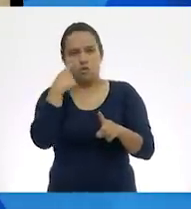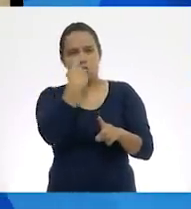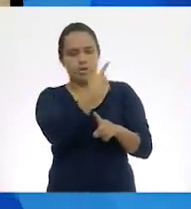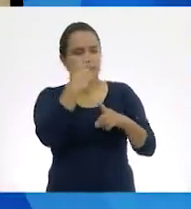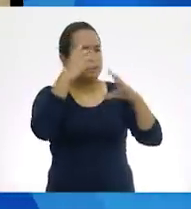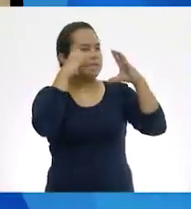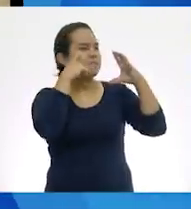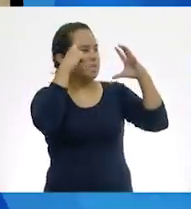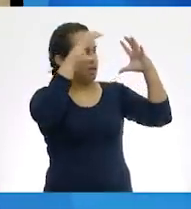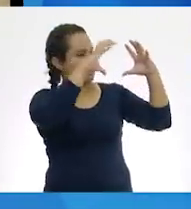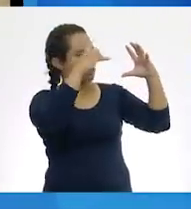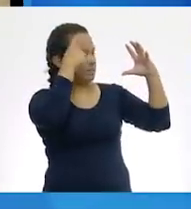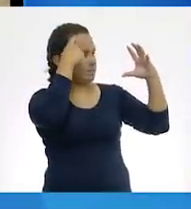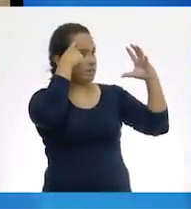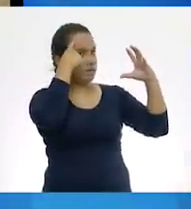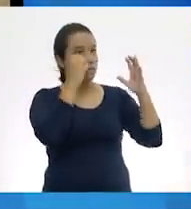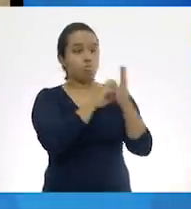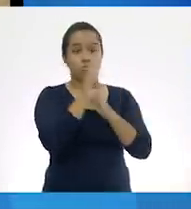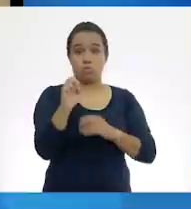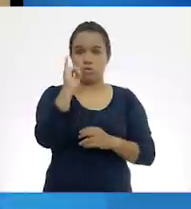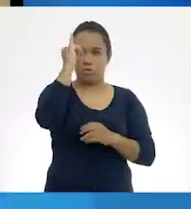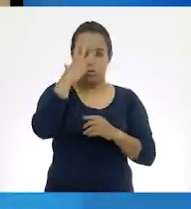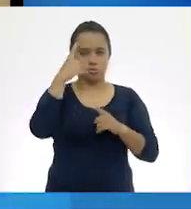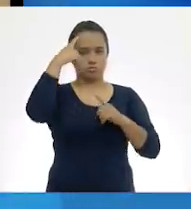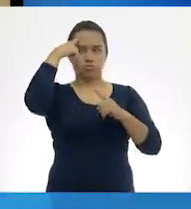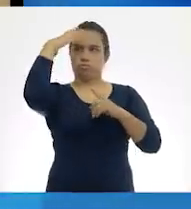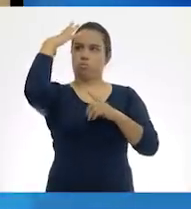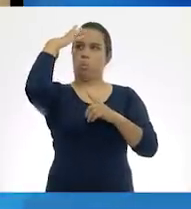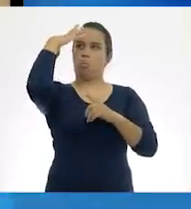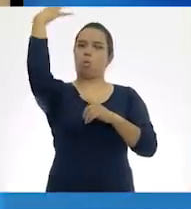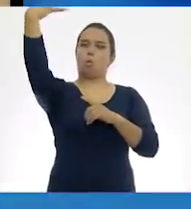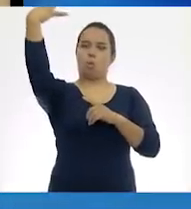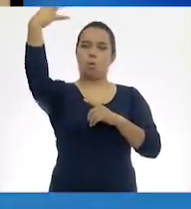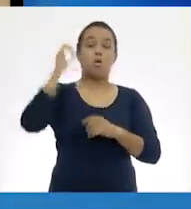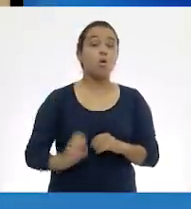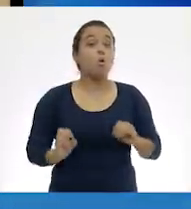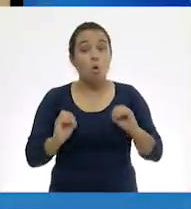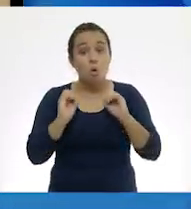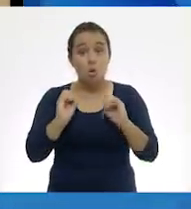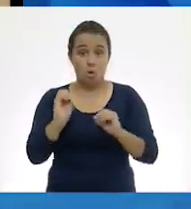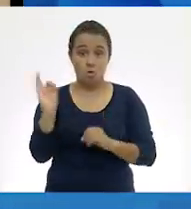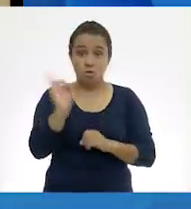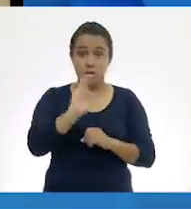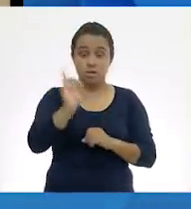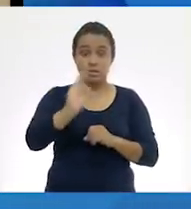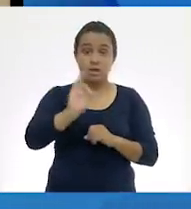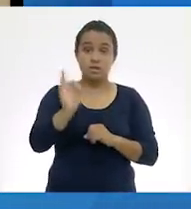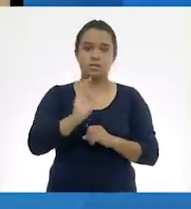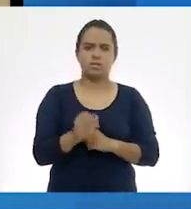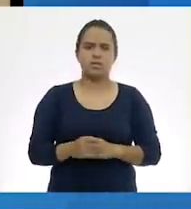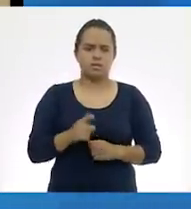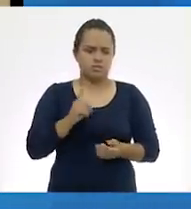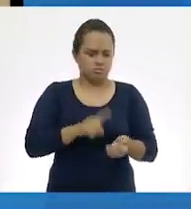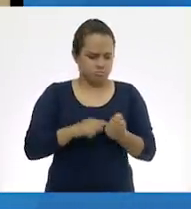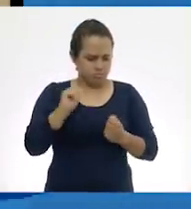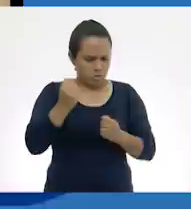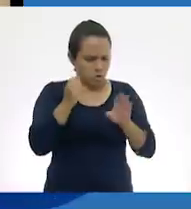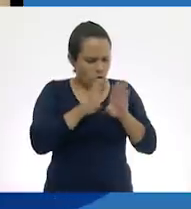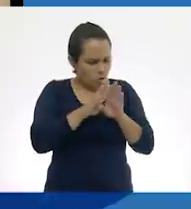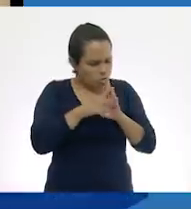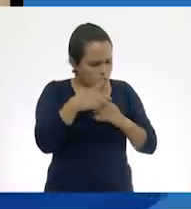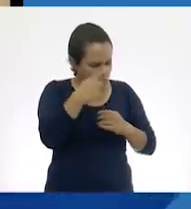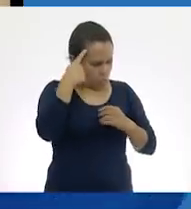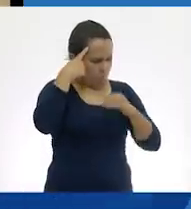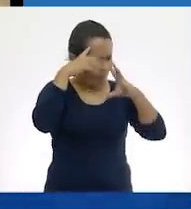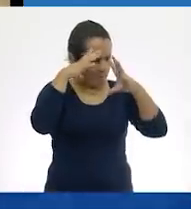nuestro cerebro, por ejemplo, una imagen de resonancia magnética, o aparatos que nos van a ayudar a ver cómo funciona nuestro cerebro en